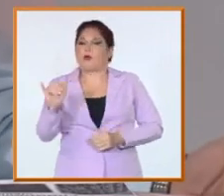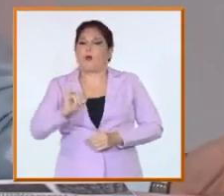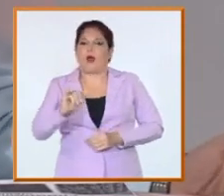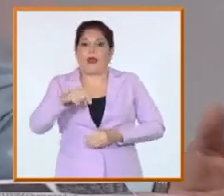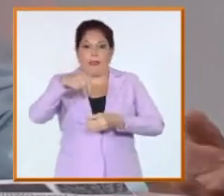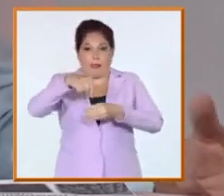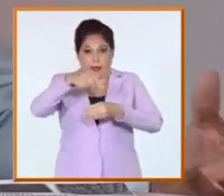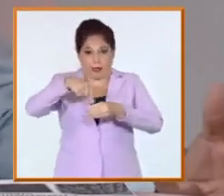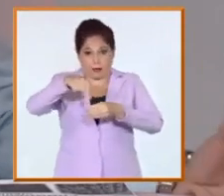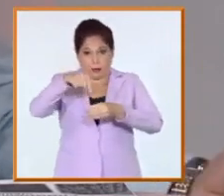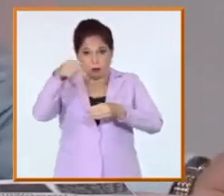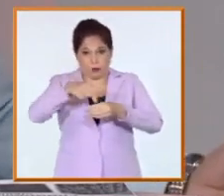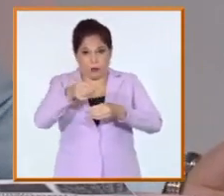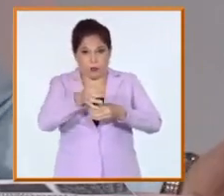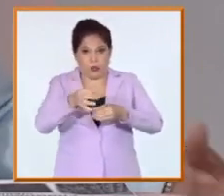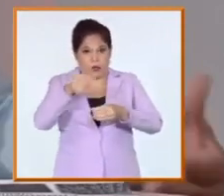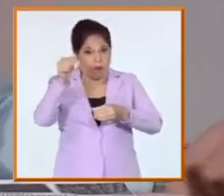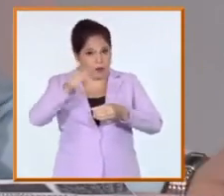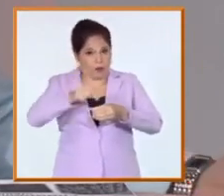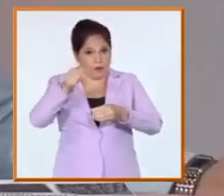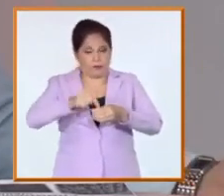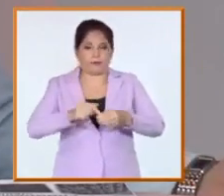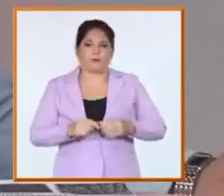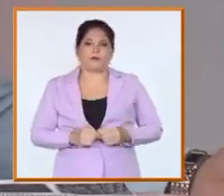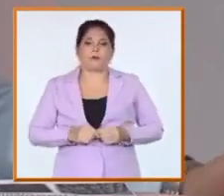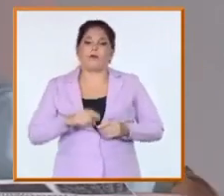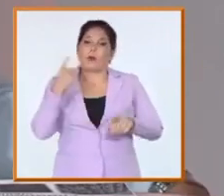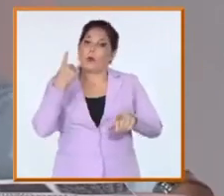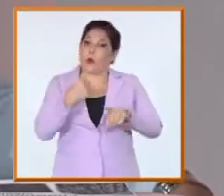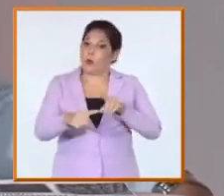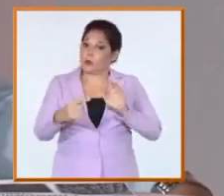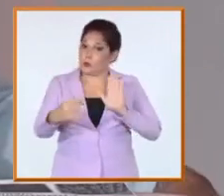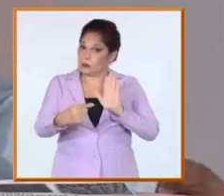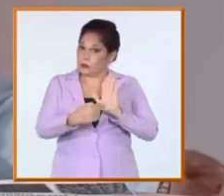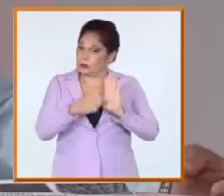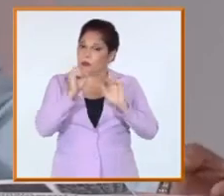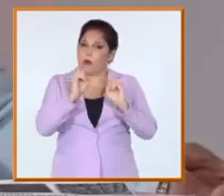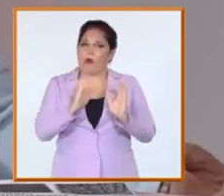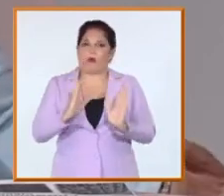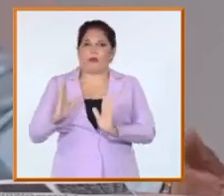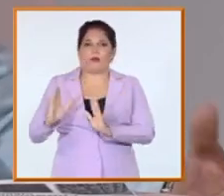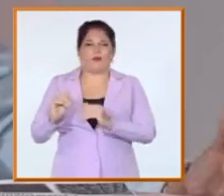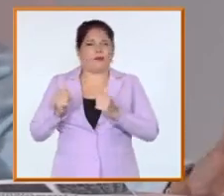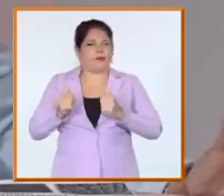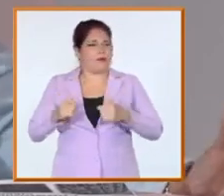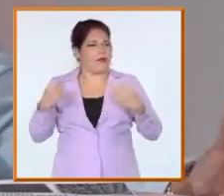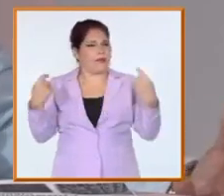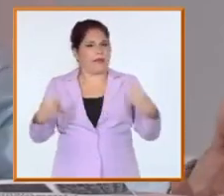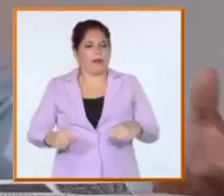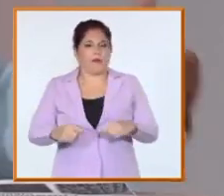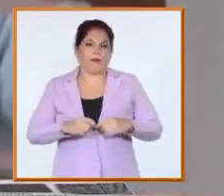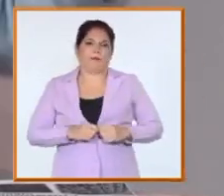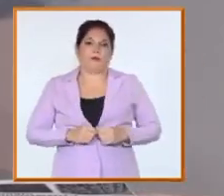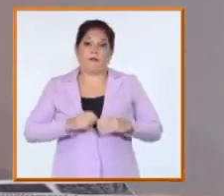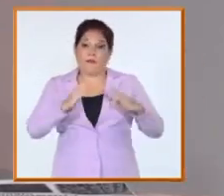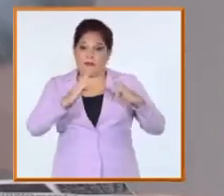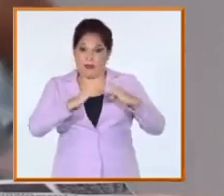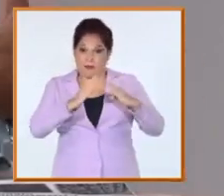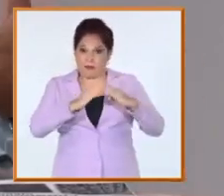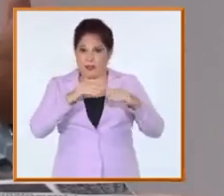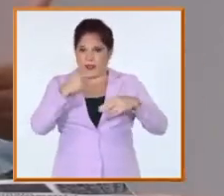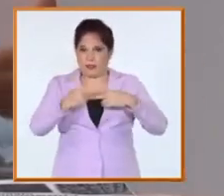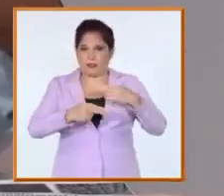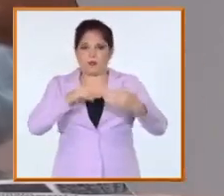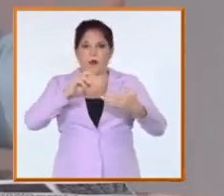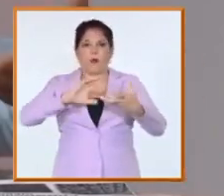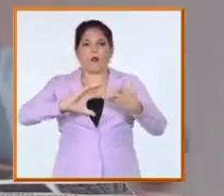locales que son de las líneas de trabajo y la organización de eso en la en la política de la vivienda se hizo un